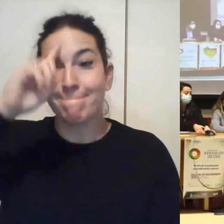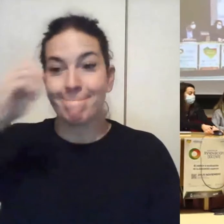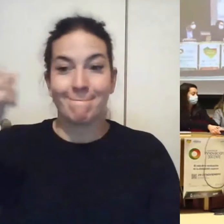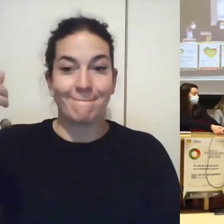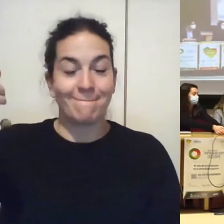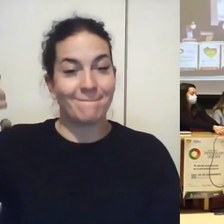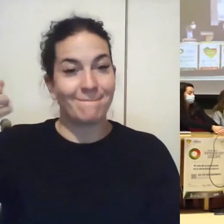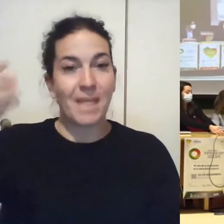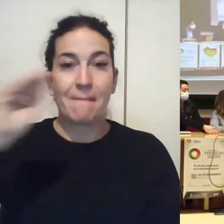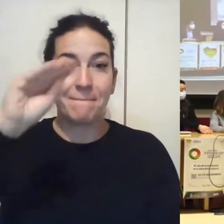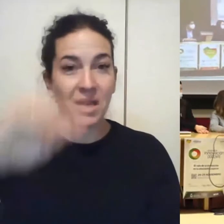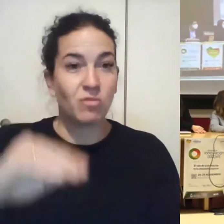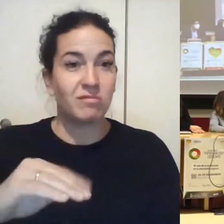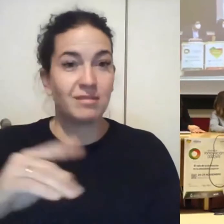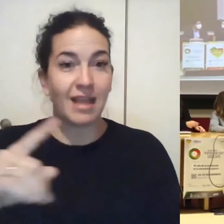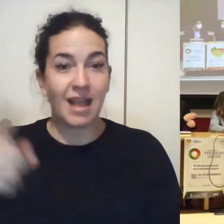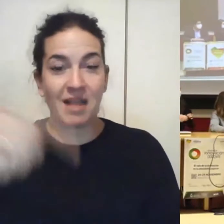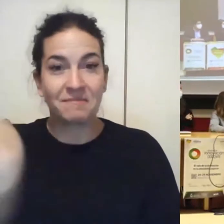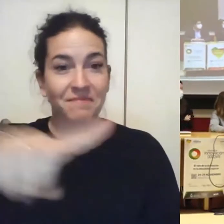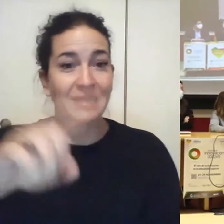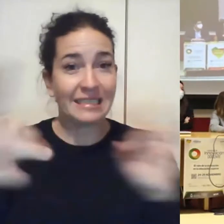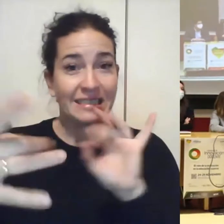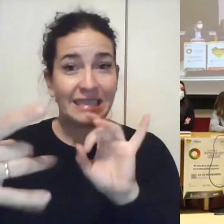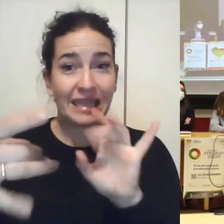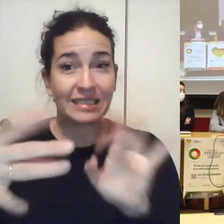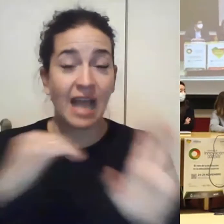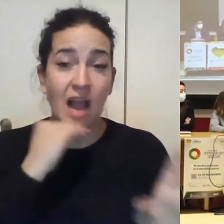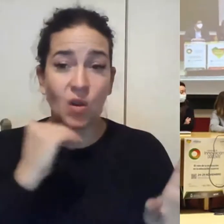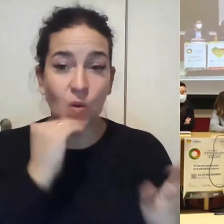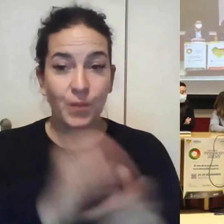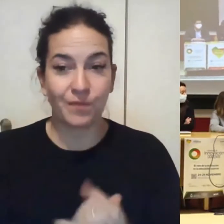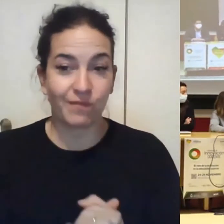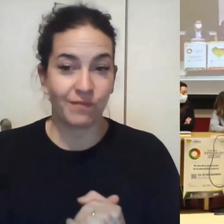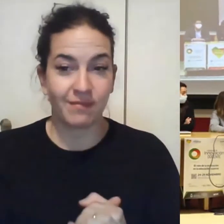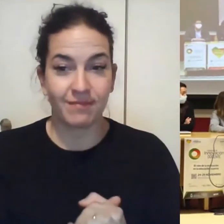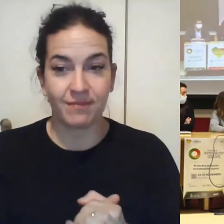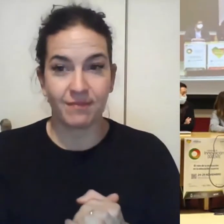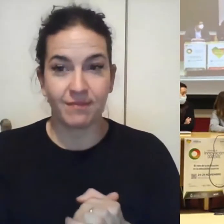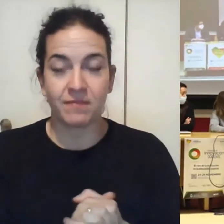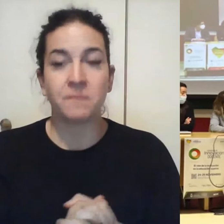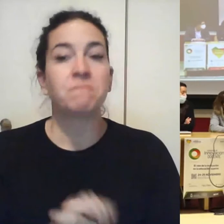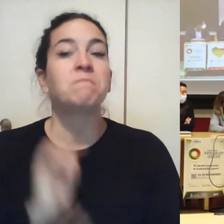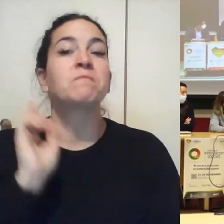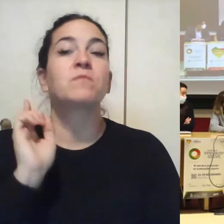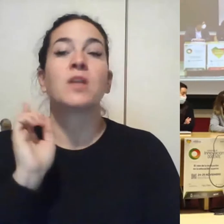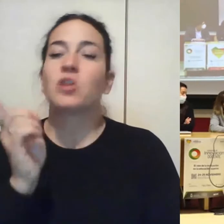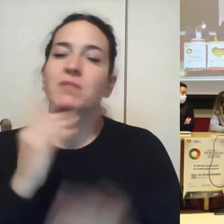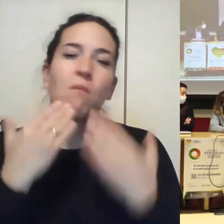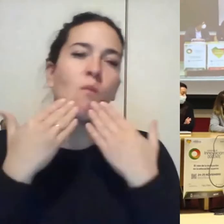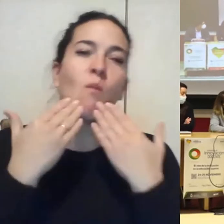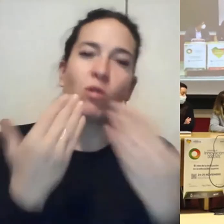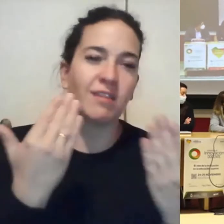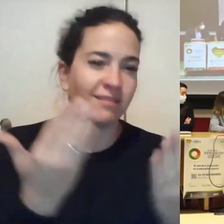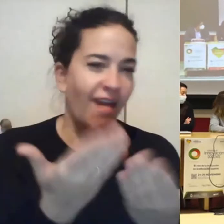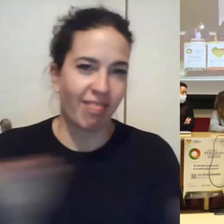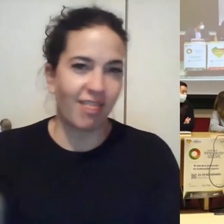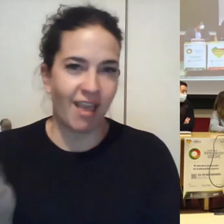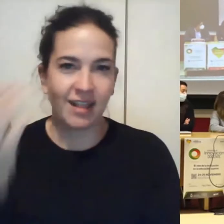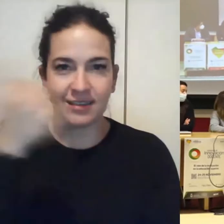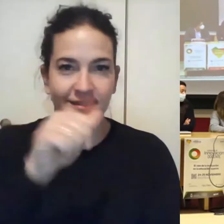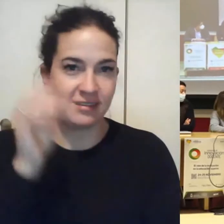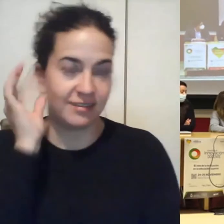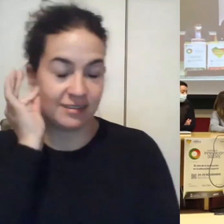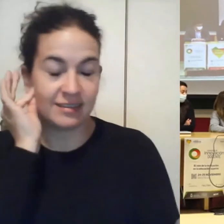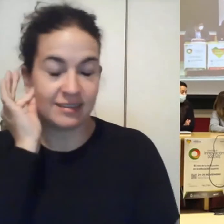alguna pregunta, nadie por el chat. Bueno, pues simplemente daros las gracias a todos y a todas.